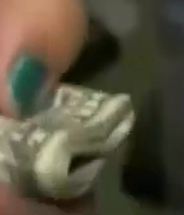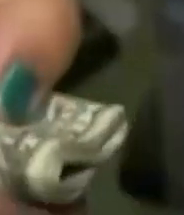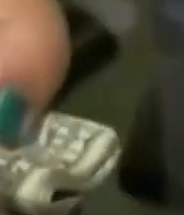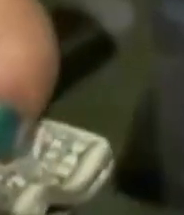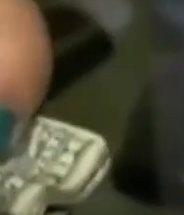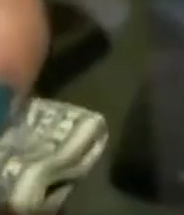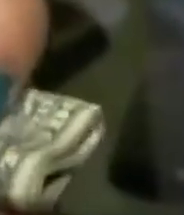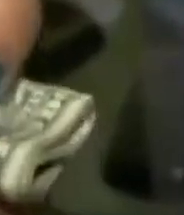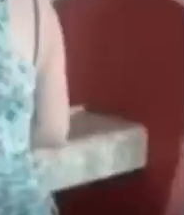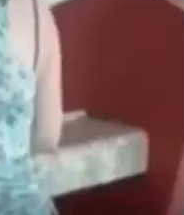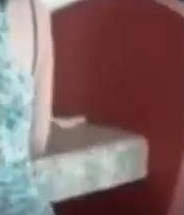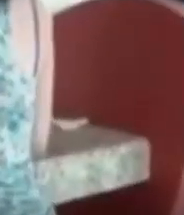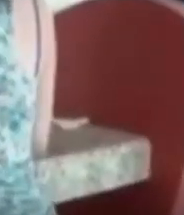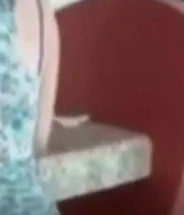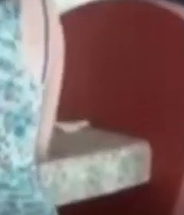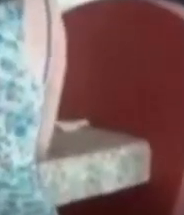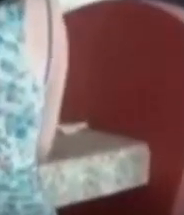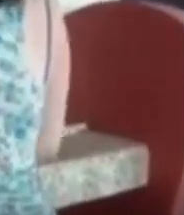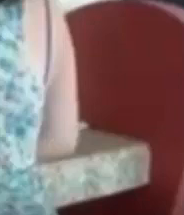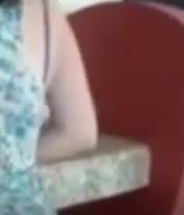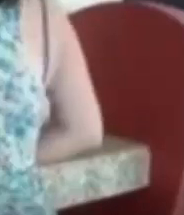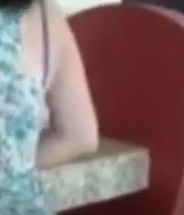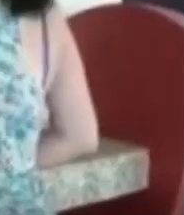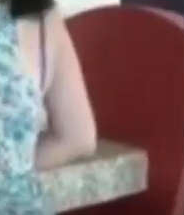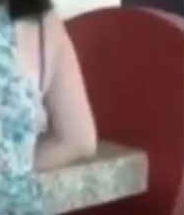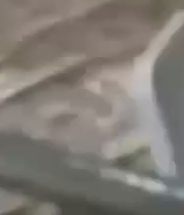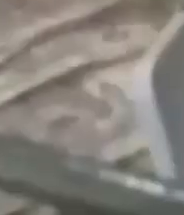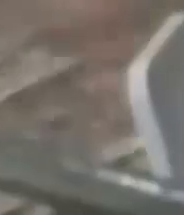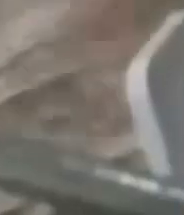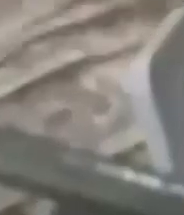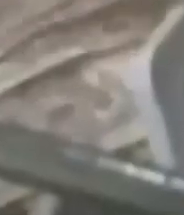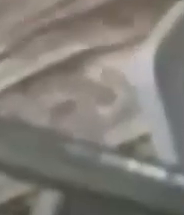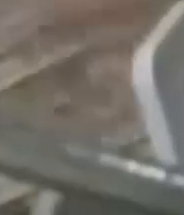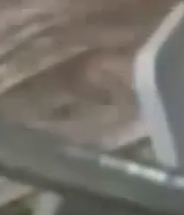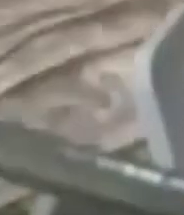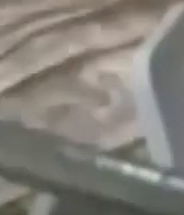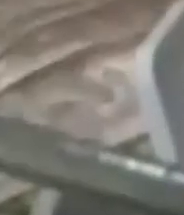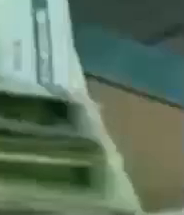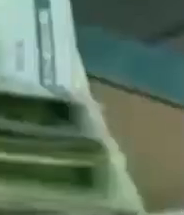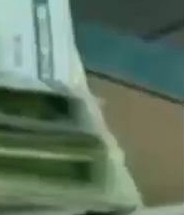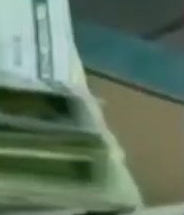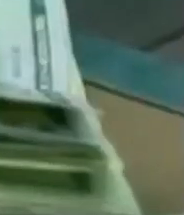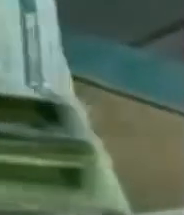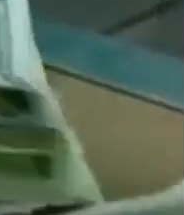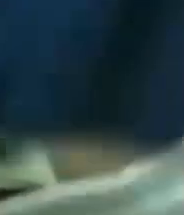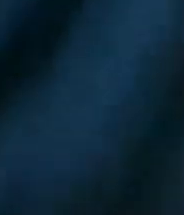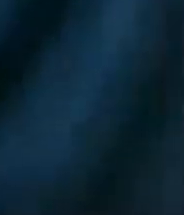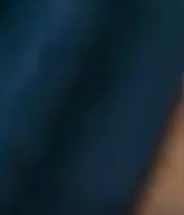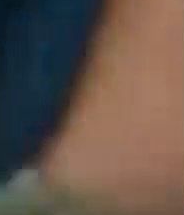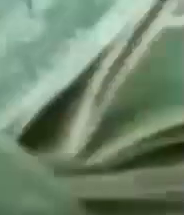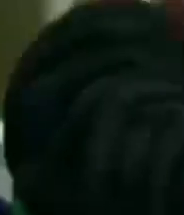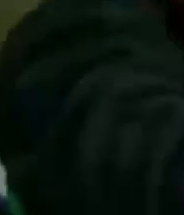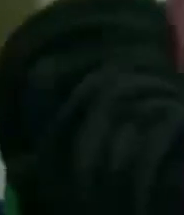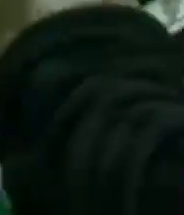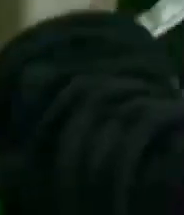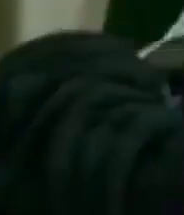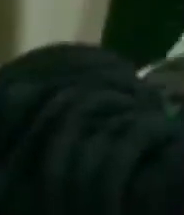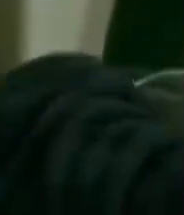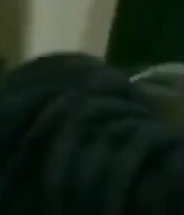el país más inseguro en general en todo el mundo, salvo en las zonas de guerra. A eso pues